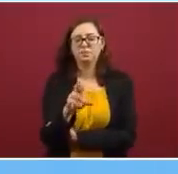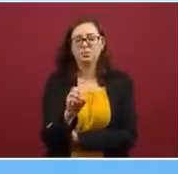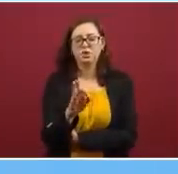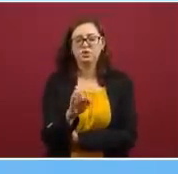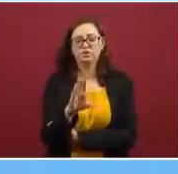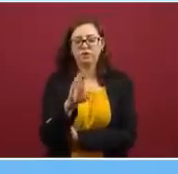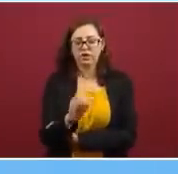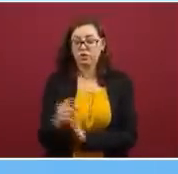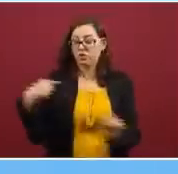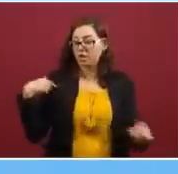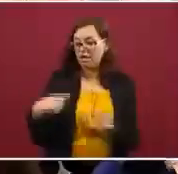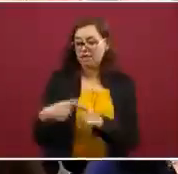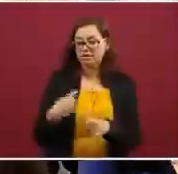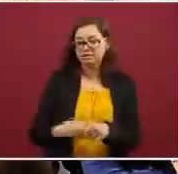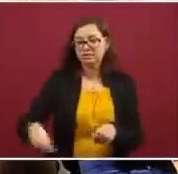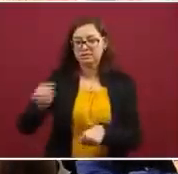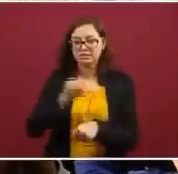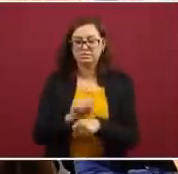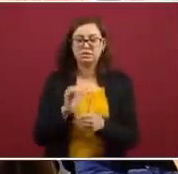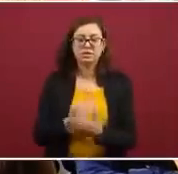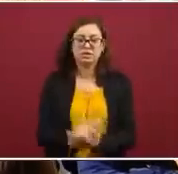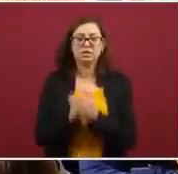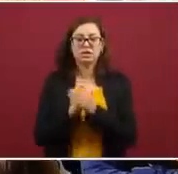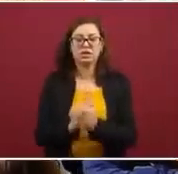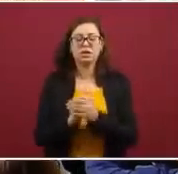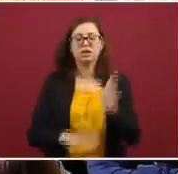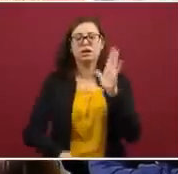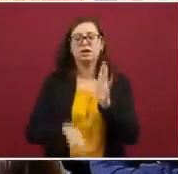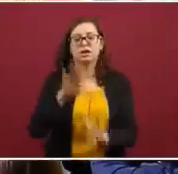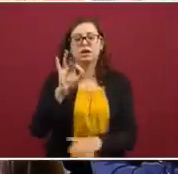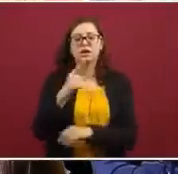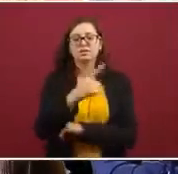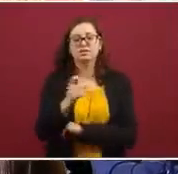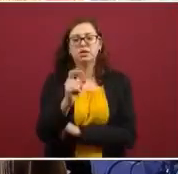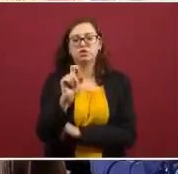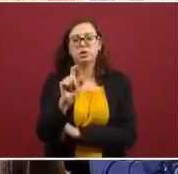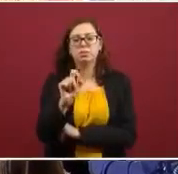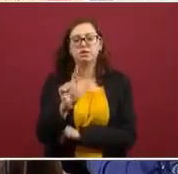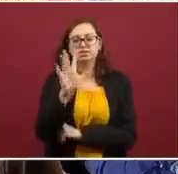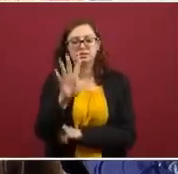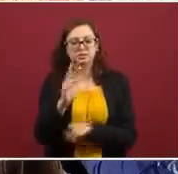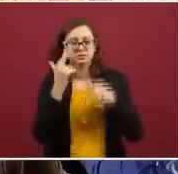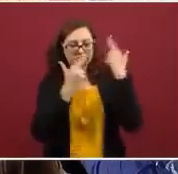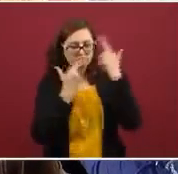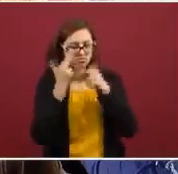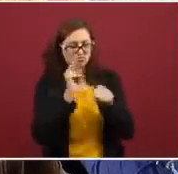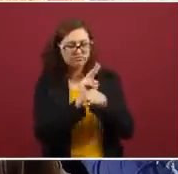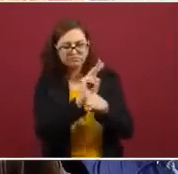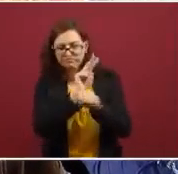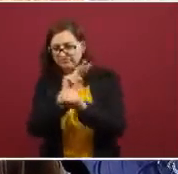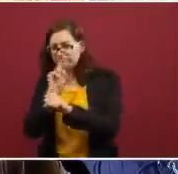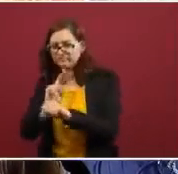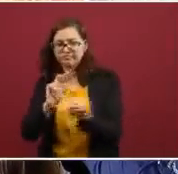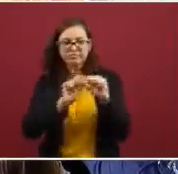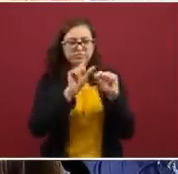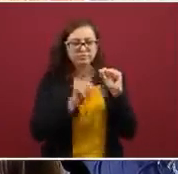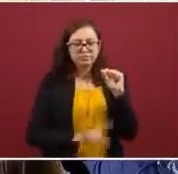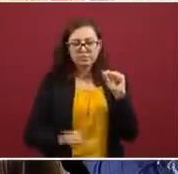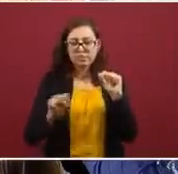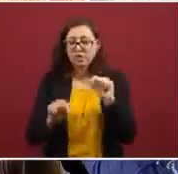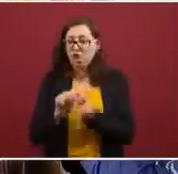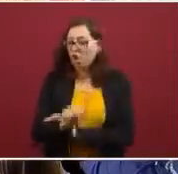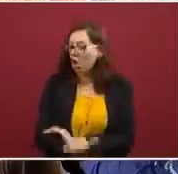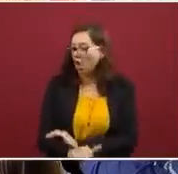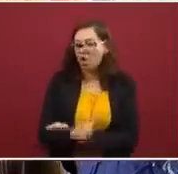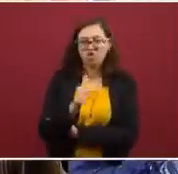presidente, realizamos por sorteo 125 verificaciones en todo el país, 11 no